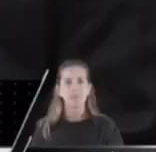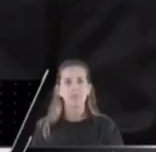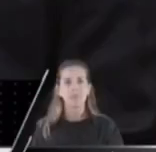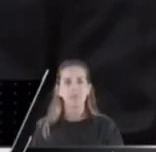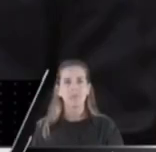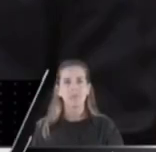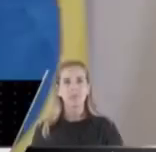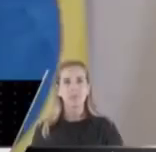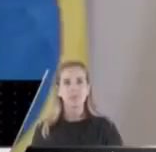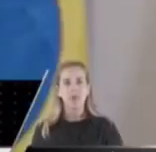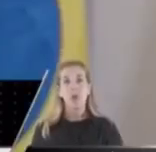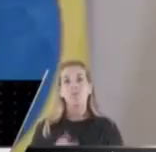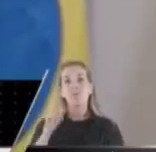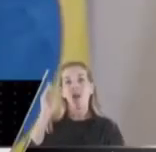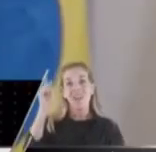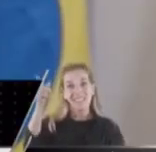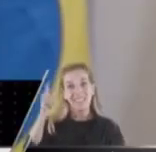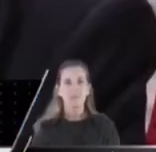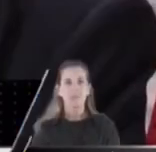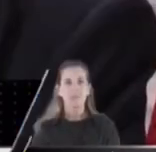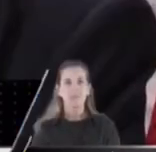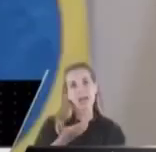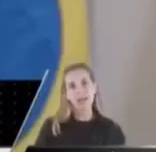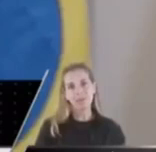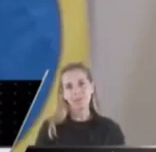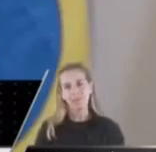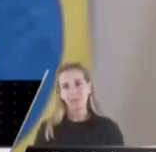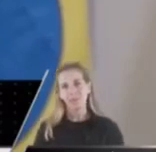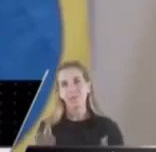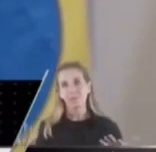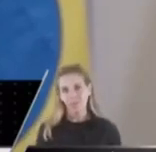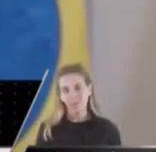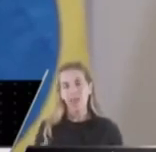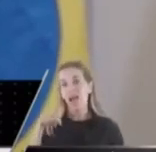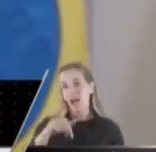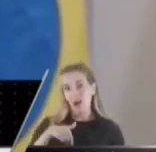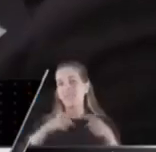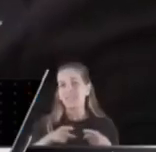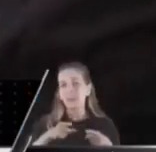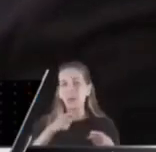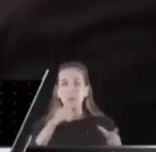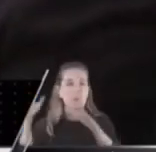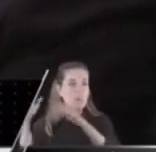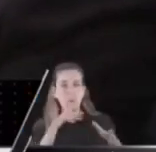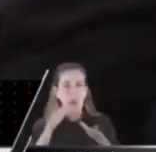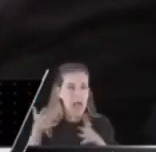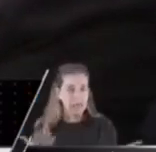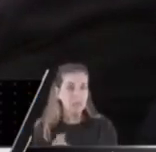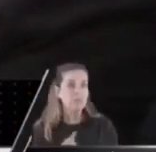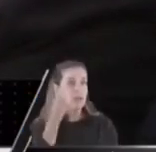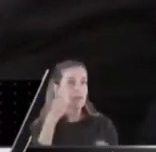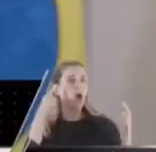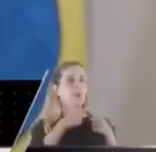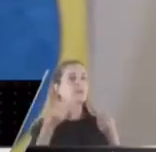entonces. Por Brasil pasó Bolsonaro y por Argentina pasó Macri. Y los desafíos que tenemos son muy parecidos. El primer desafío